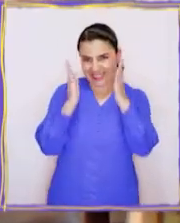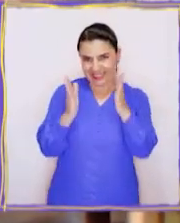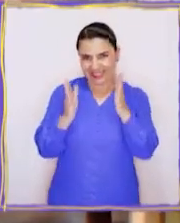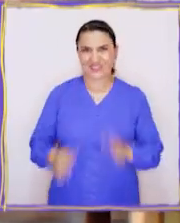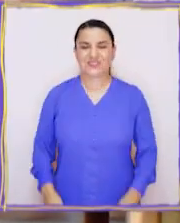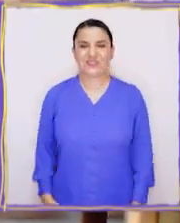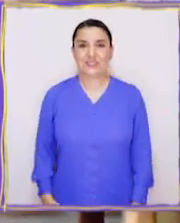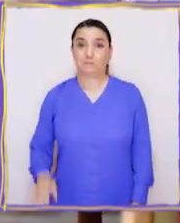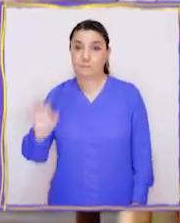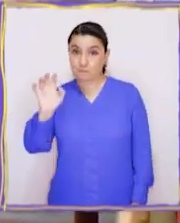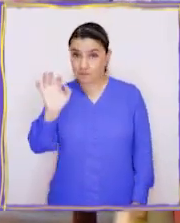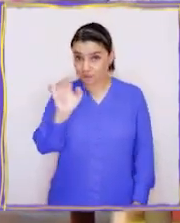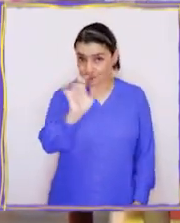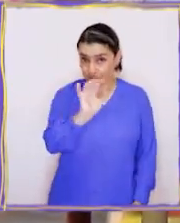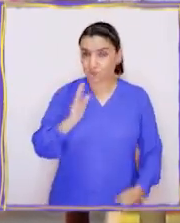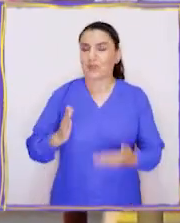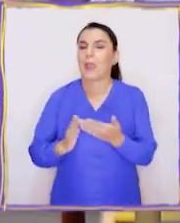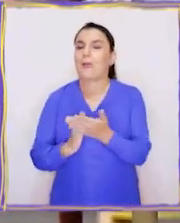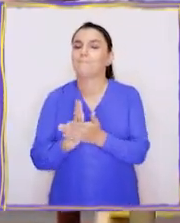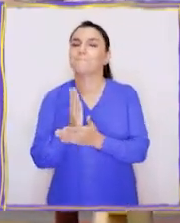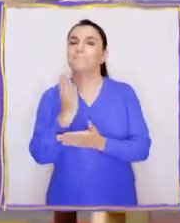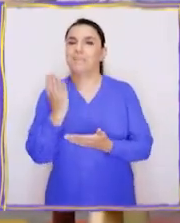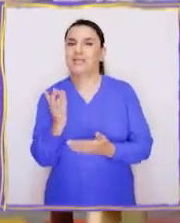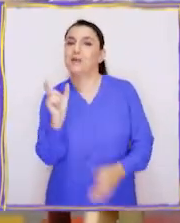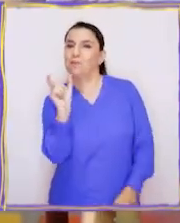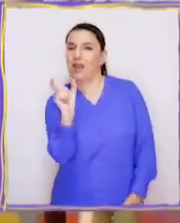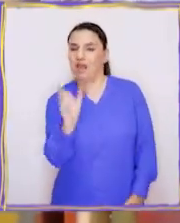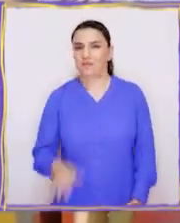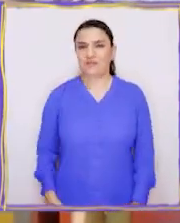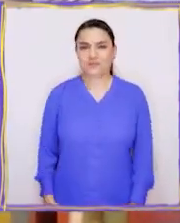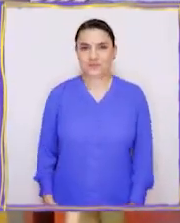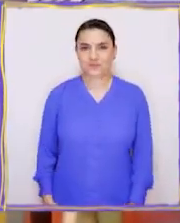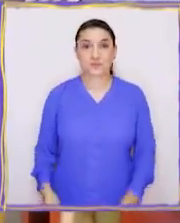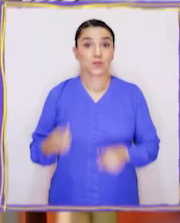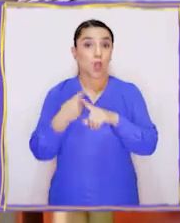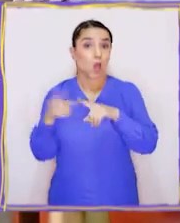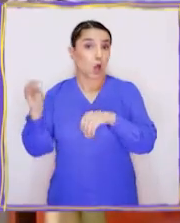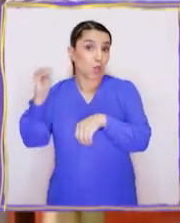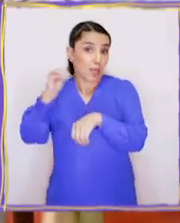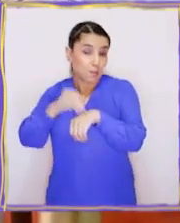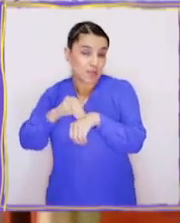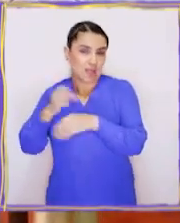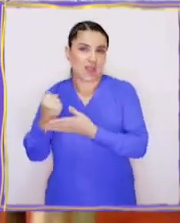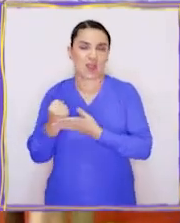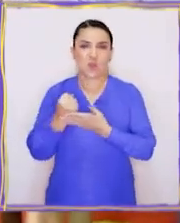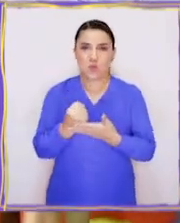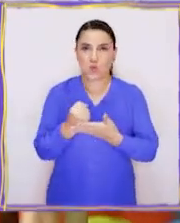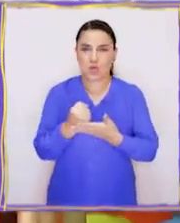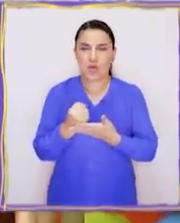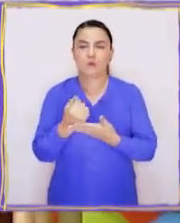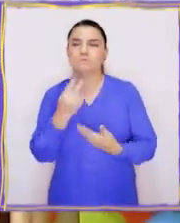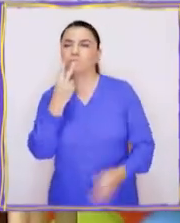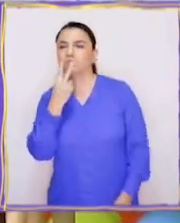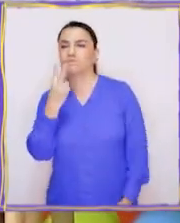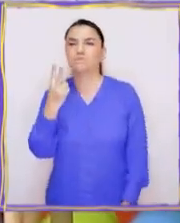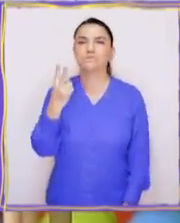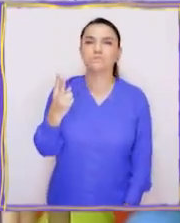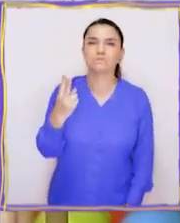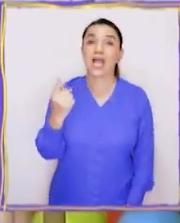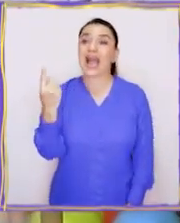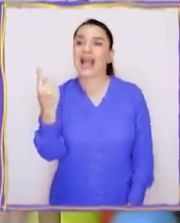mucha atención en los sonidos con el que comienza esta palabra. Otra pista que nos puede ayudar es